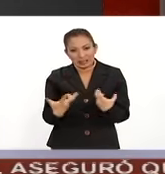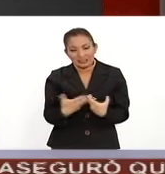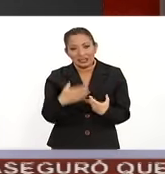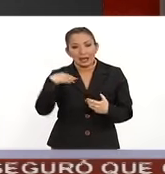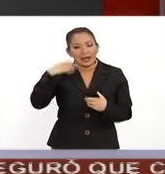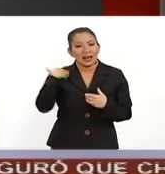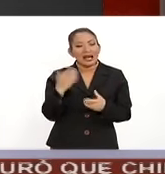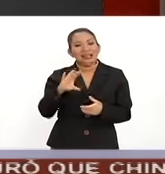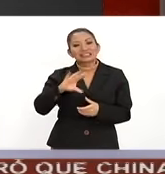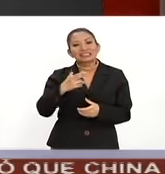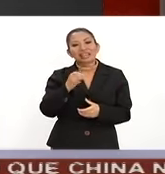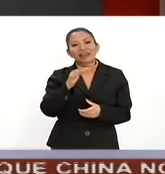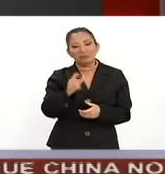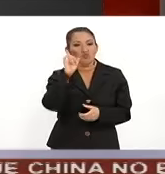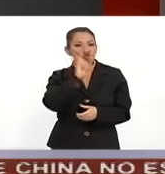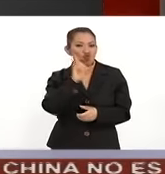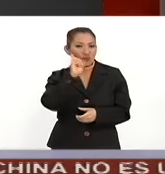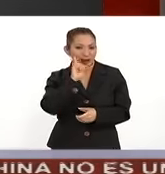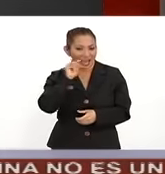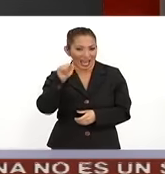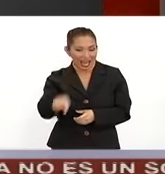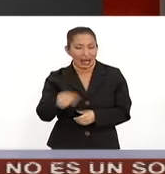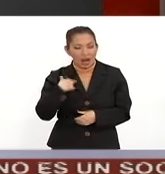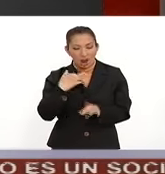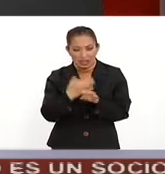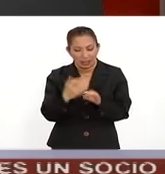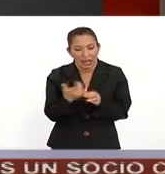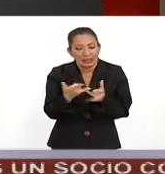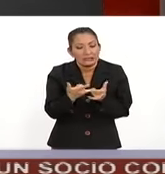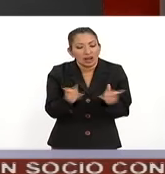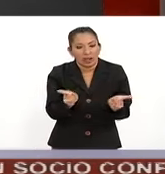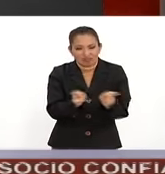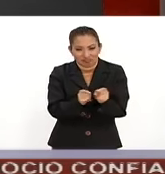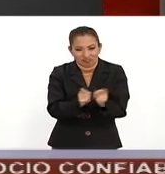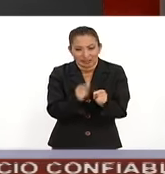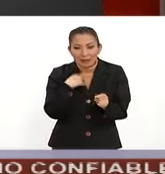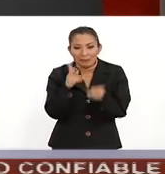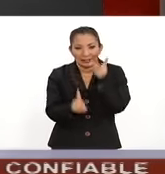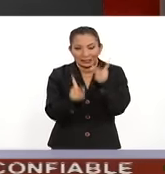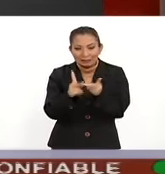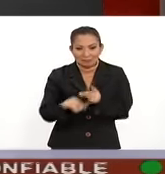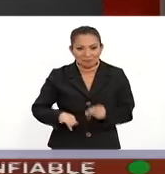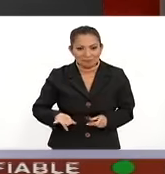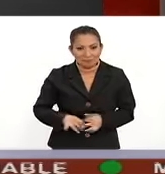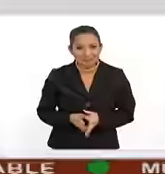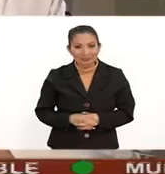chef Elena Reigadas. Aquí le voy a presentar un adelanto de esta interesante conversación.